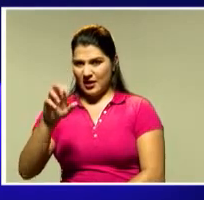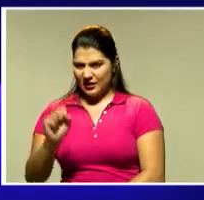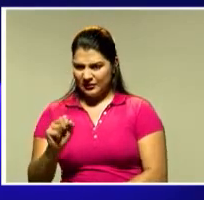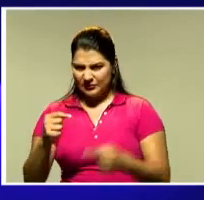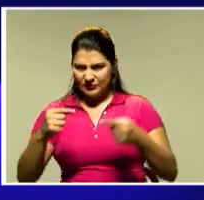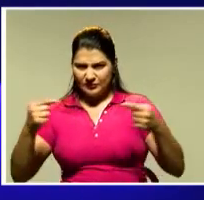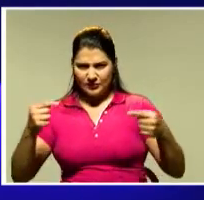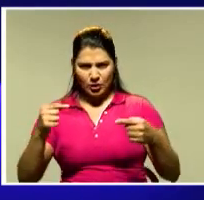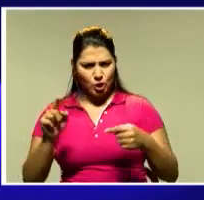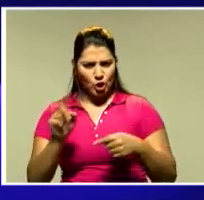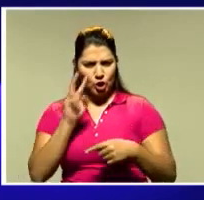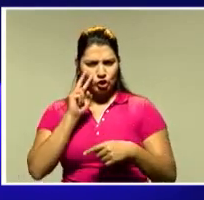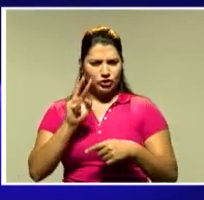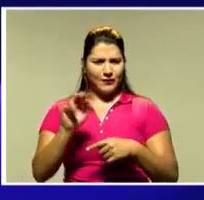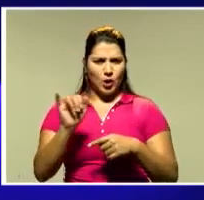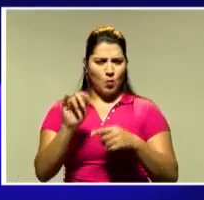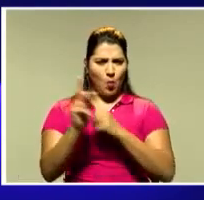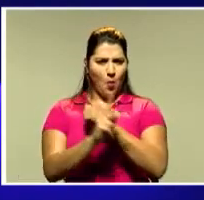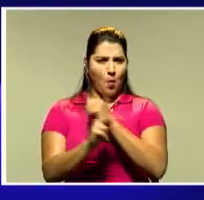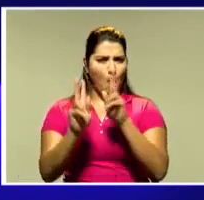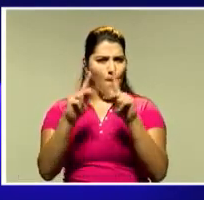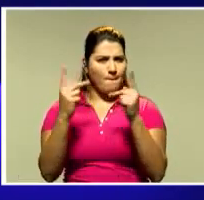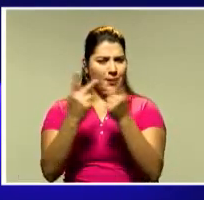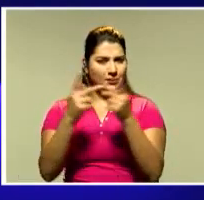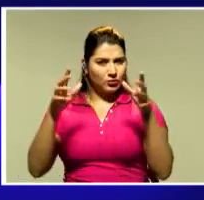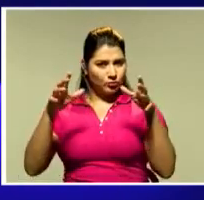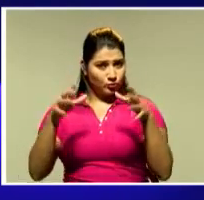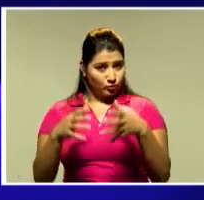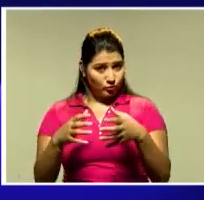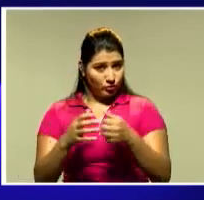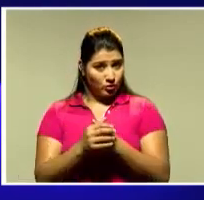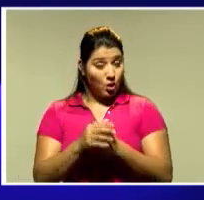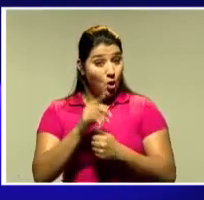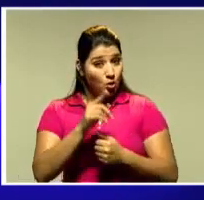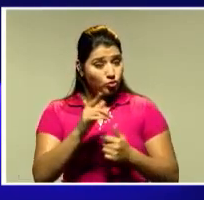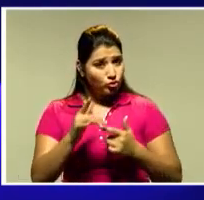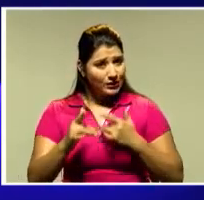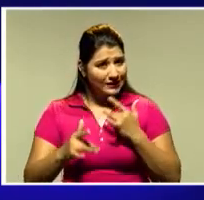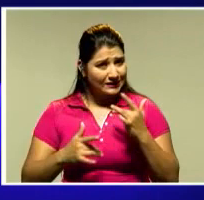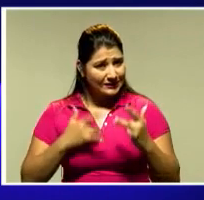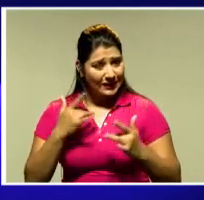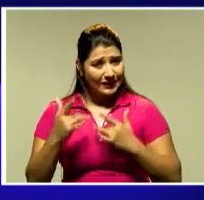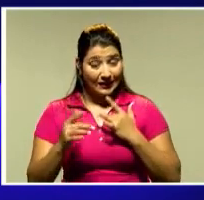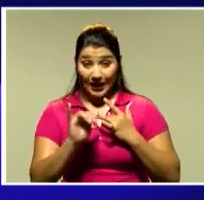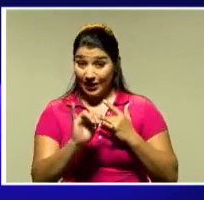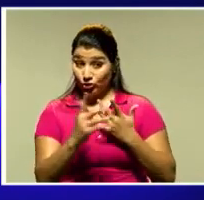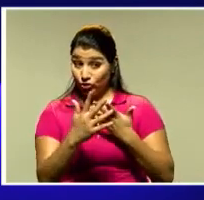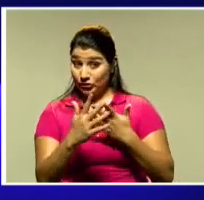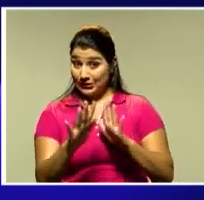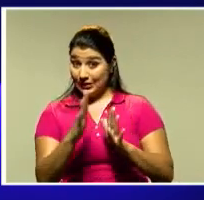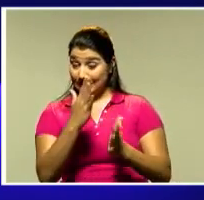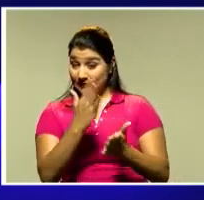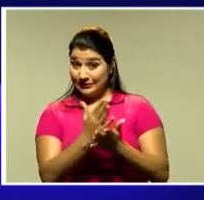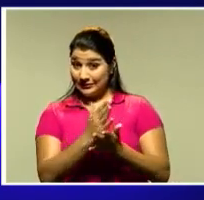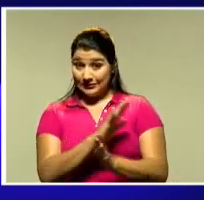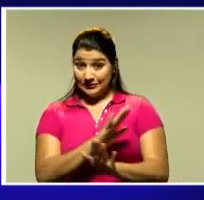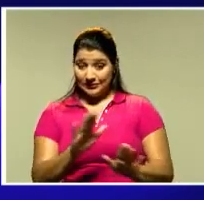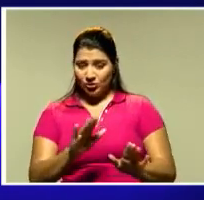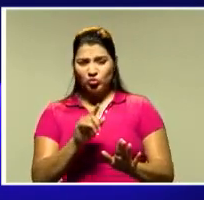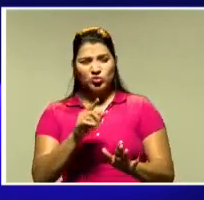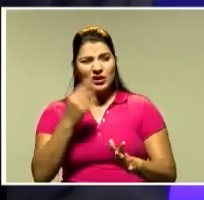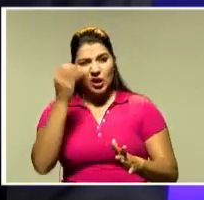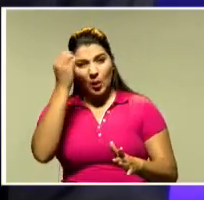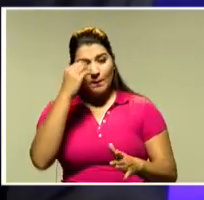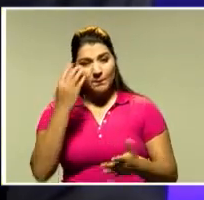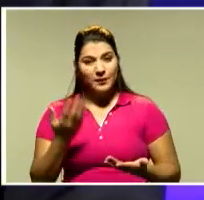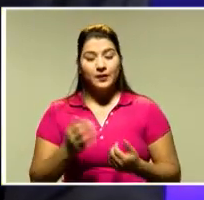No se mostró como un partido cohesionado. ¿Siento que esa etapa está superada? ¿Cómo lo afirma?